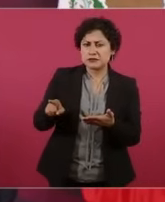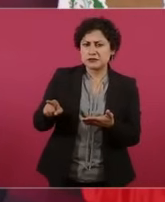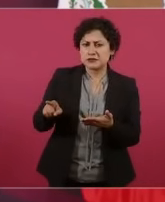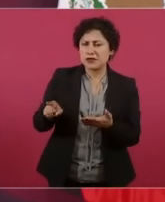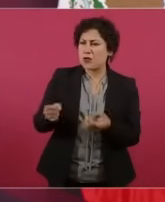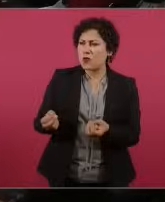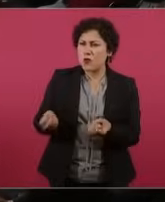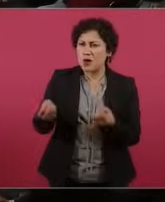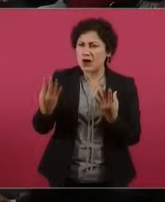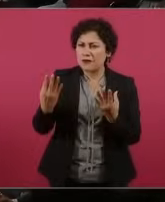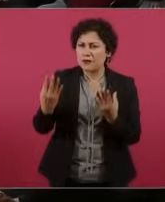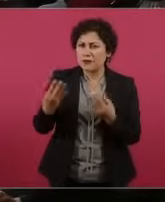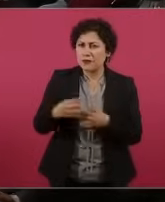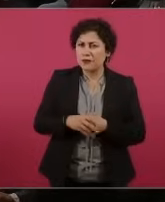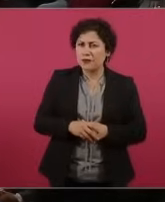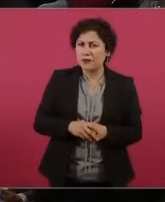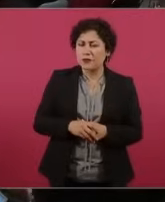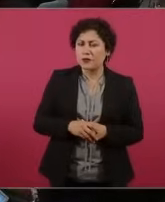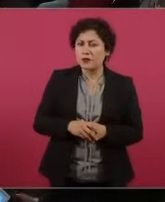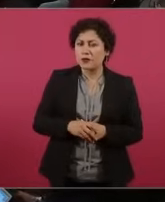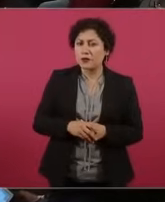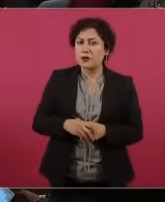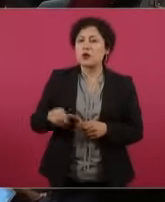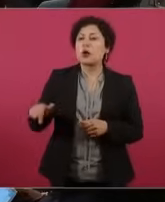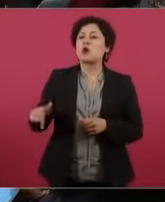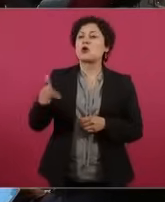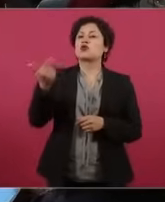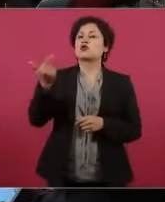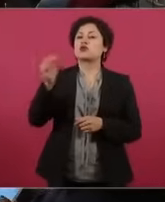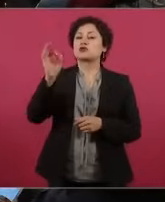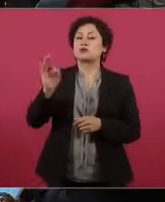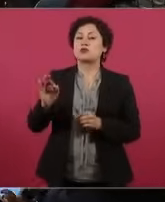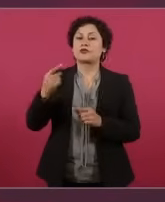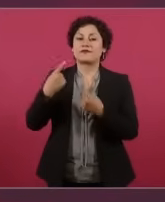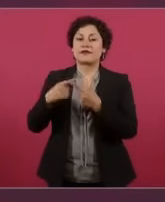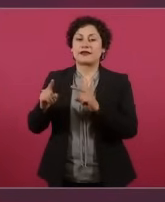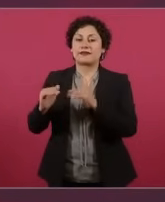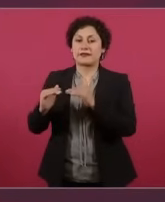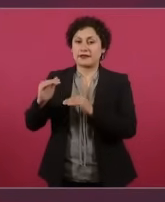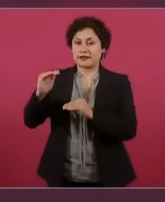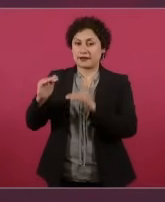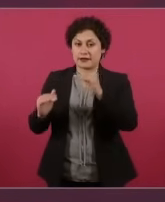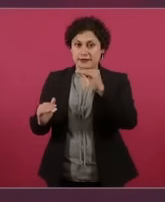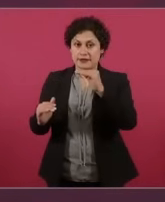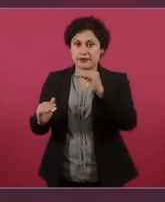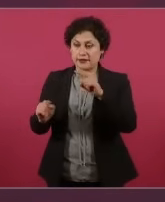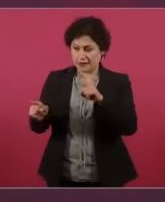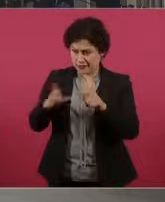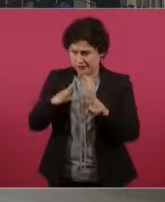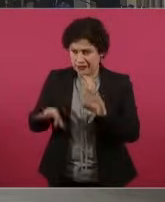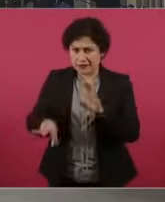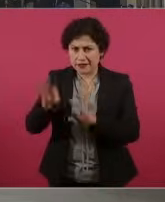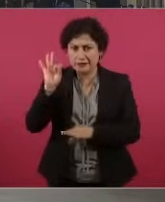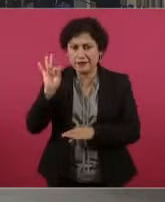56. ¿Cuánto? 56. 12 puntos de diferencia. Sí. ¿No la tienes por ahí?